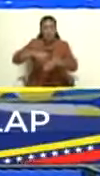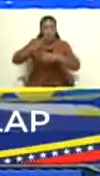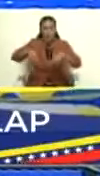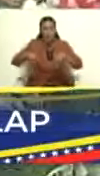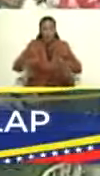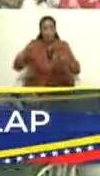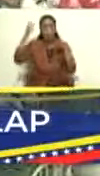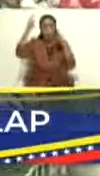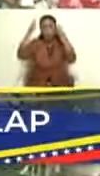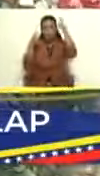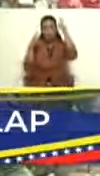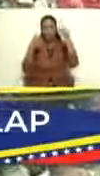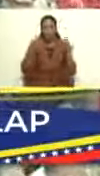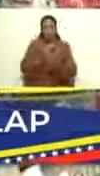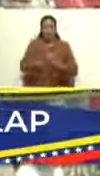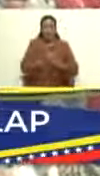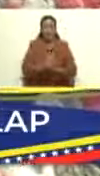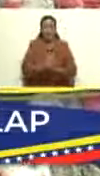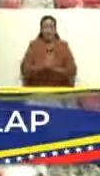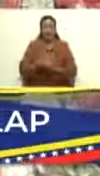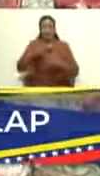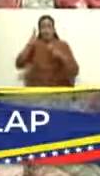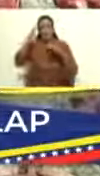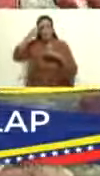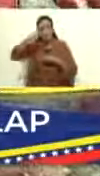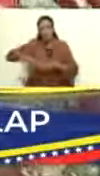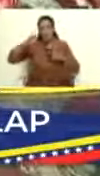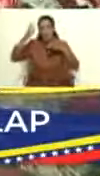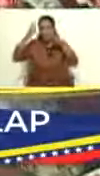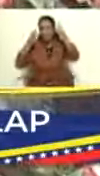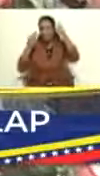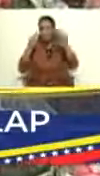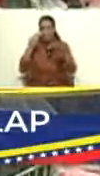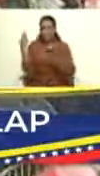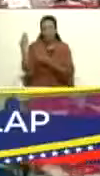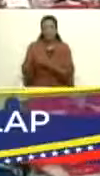Frías, nuestro amado comandante.